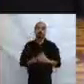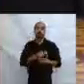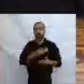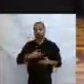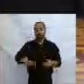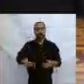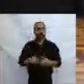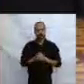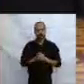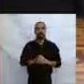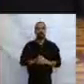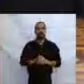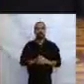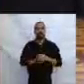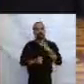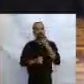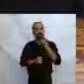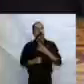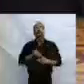nuestro municipio de Puebla.